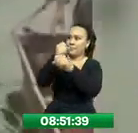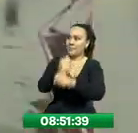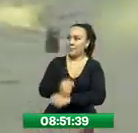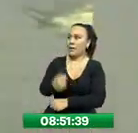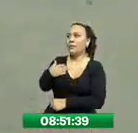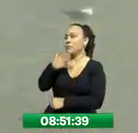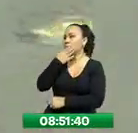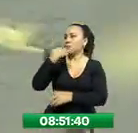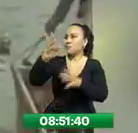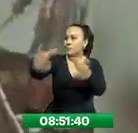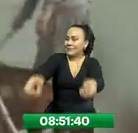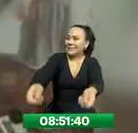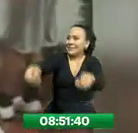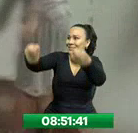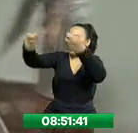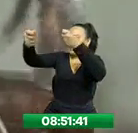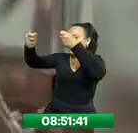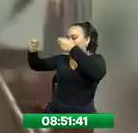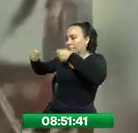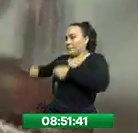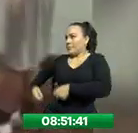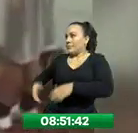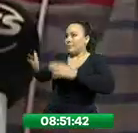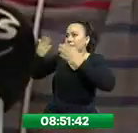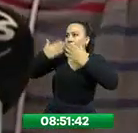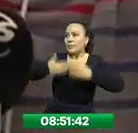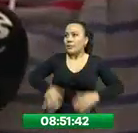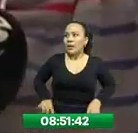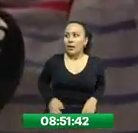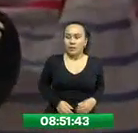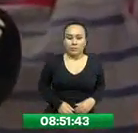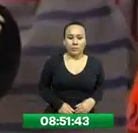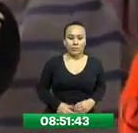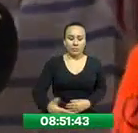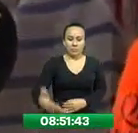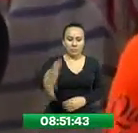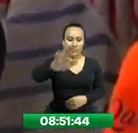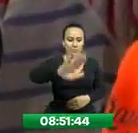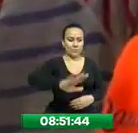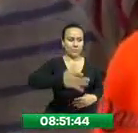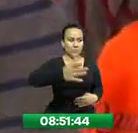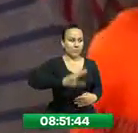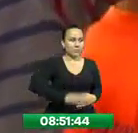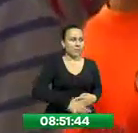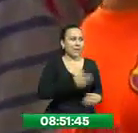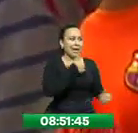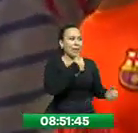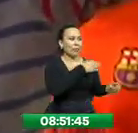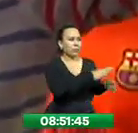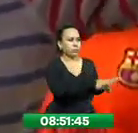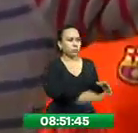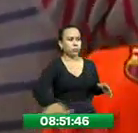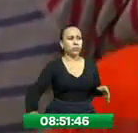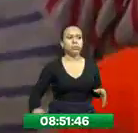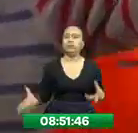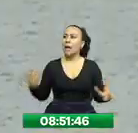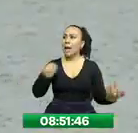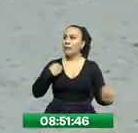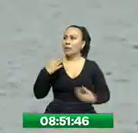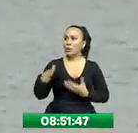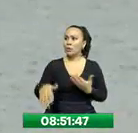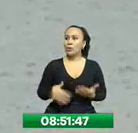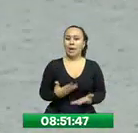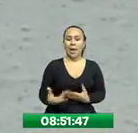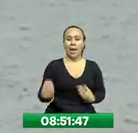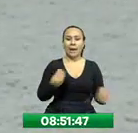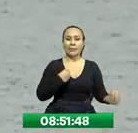El compañero ya de allá, ya vino acá porque la corriente está duro. Entonces el compañero me dice, vamos a rescatar. Porque le decíamos a la señora